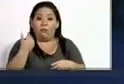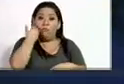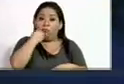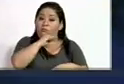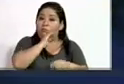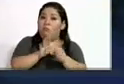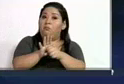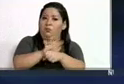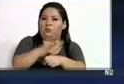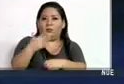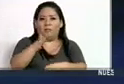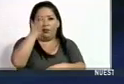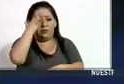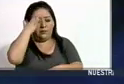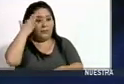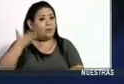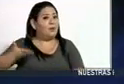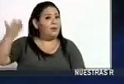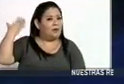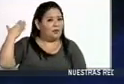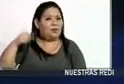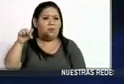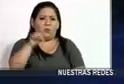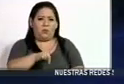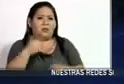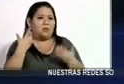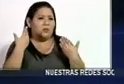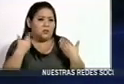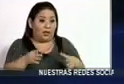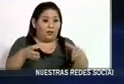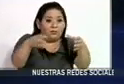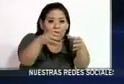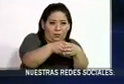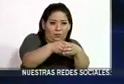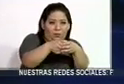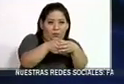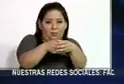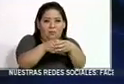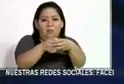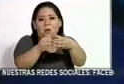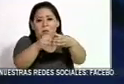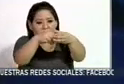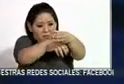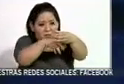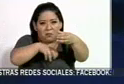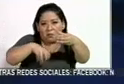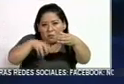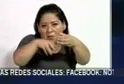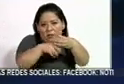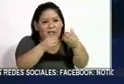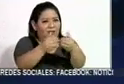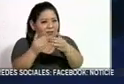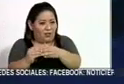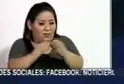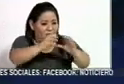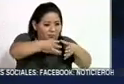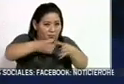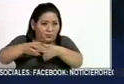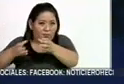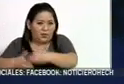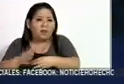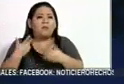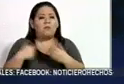que ya conocíamos anteriormente, porque esto es una derivación de una parte de los coronavirus, han resistido hasta